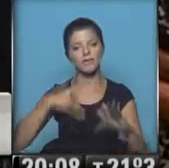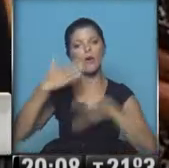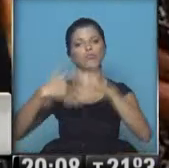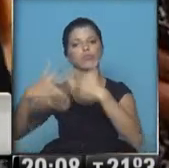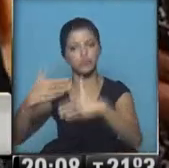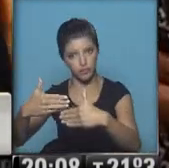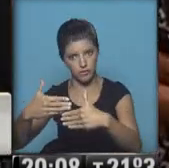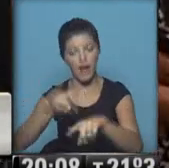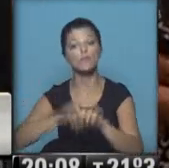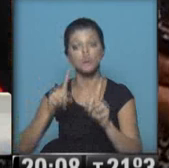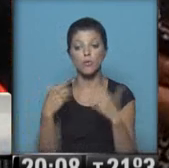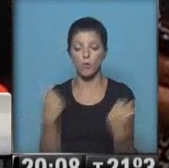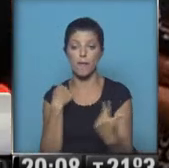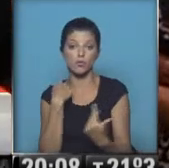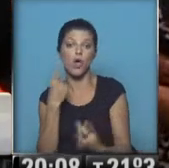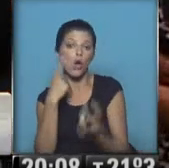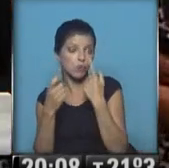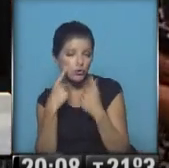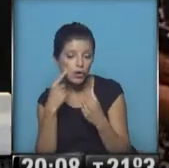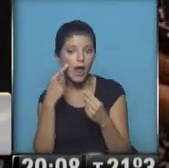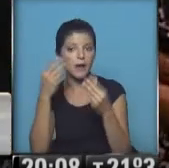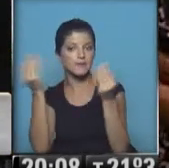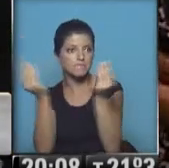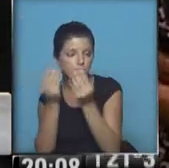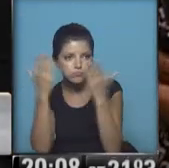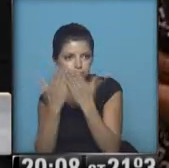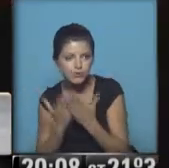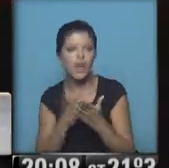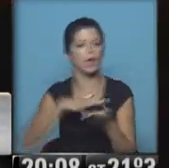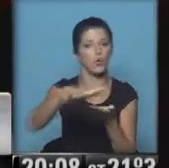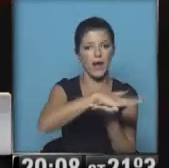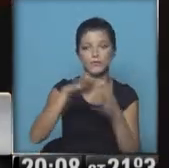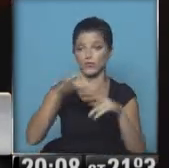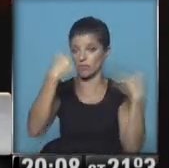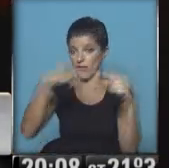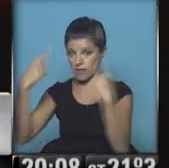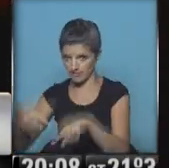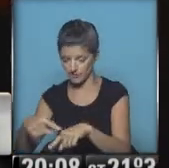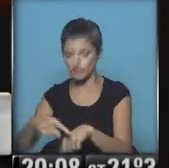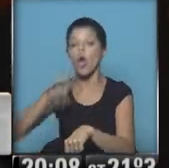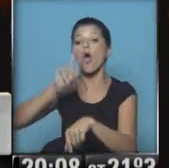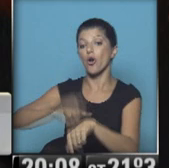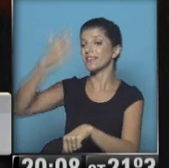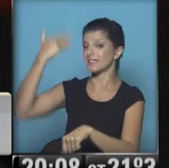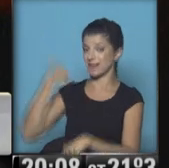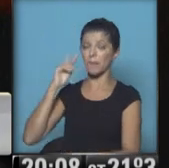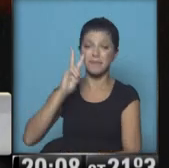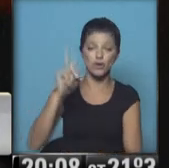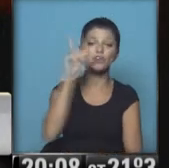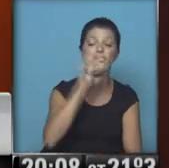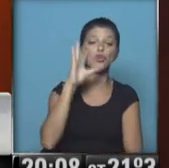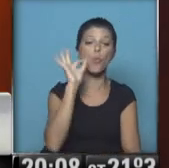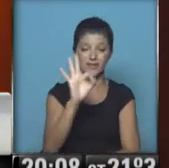en la medida de que podamos evaluar mucho más directamente en terreno las distintas situaciones. En las últimas horas se registraron